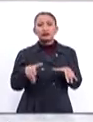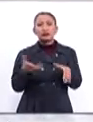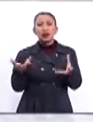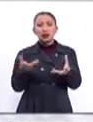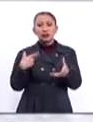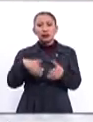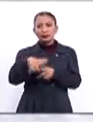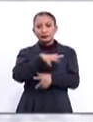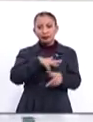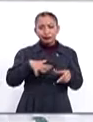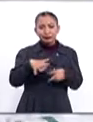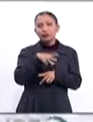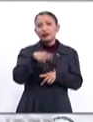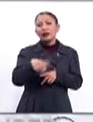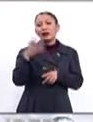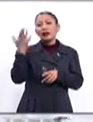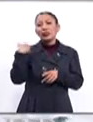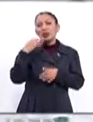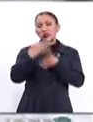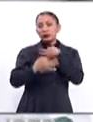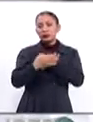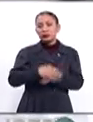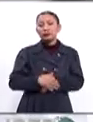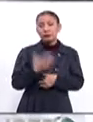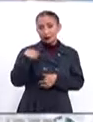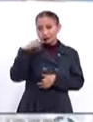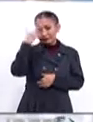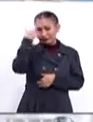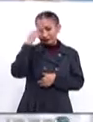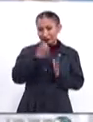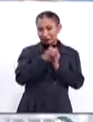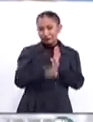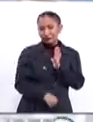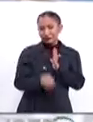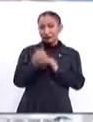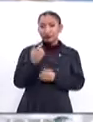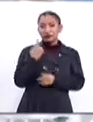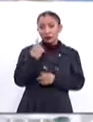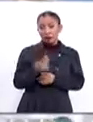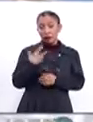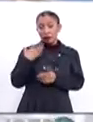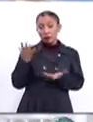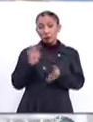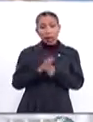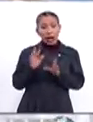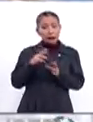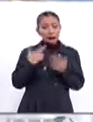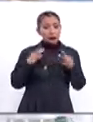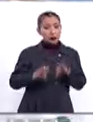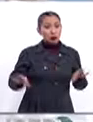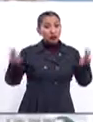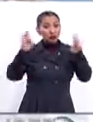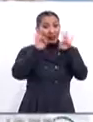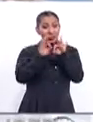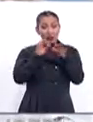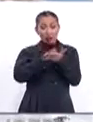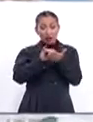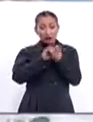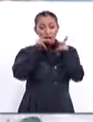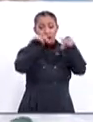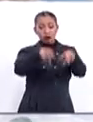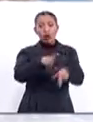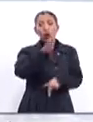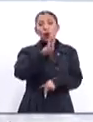generó alrededor de lo que fue este juicio. Hay que recordar que, por ejemplo, uno de los puentes más representativos de Nueva York, el